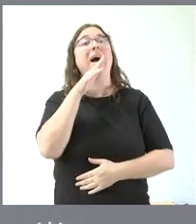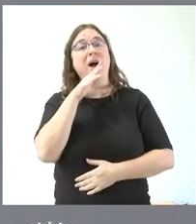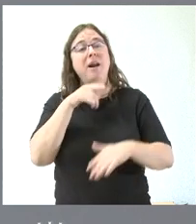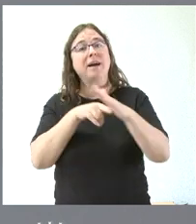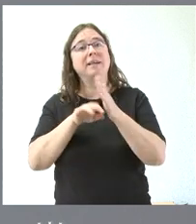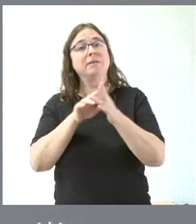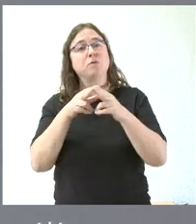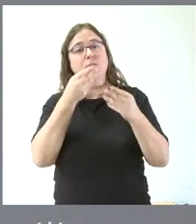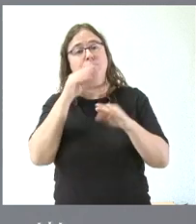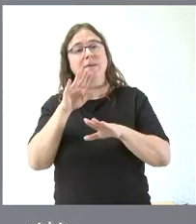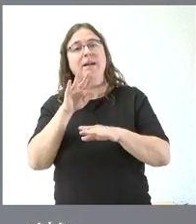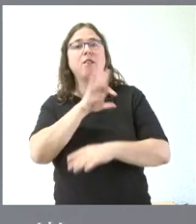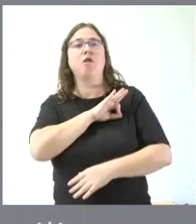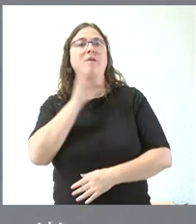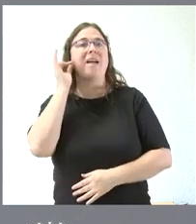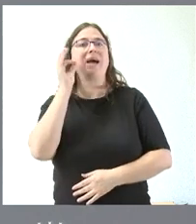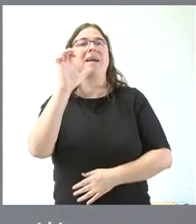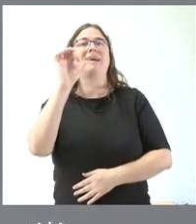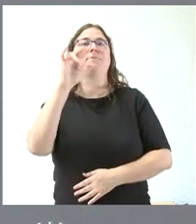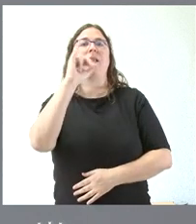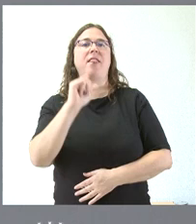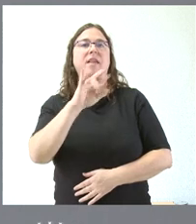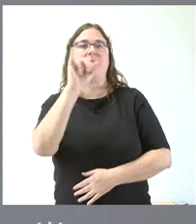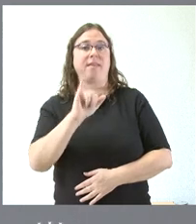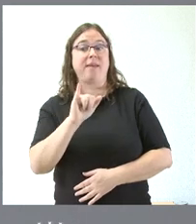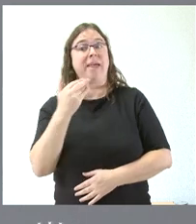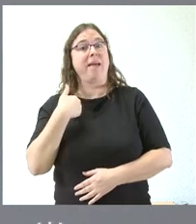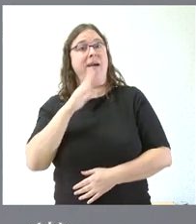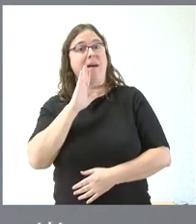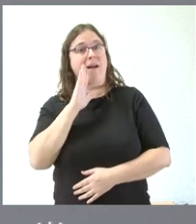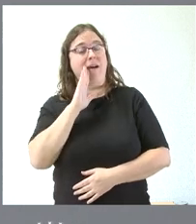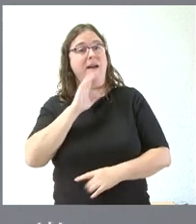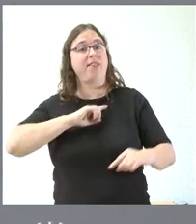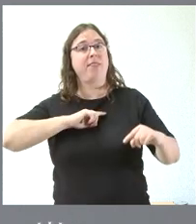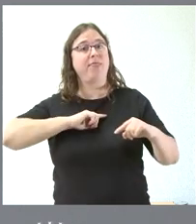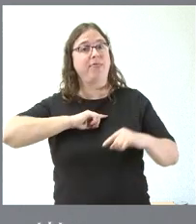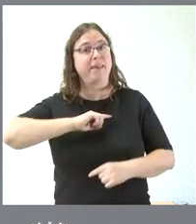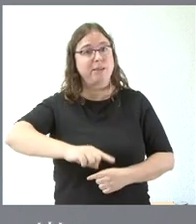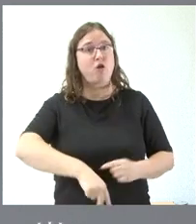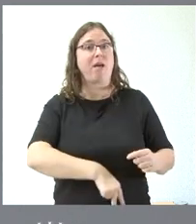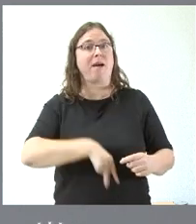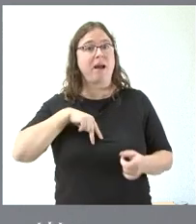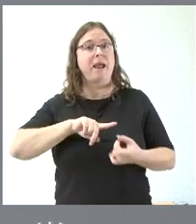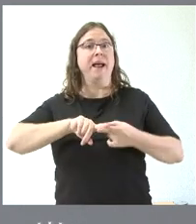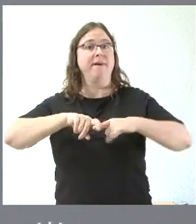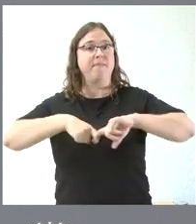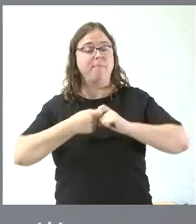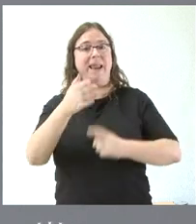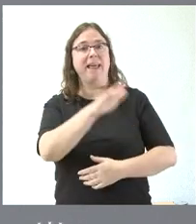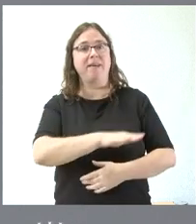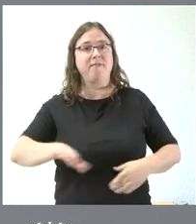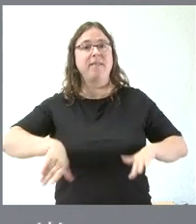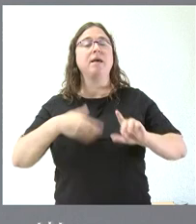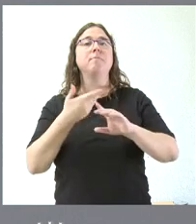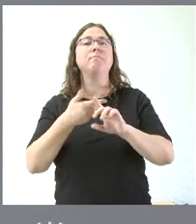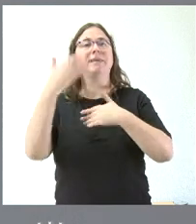por Doña Esperanza Vázquez boyero que a su vez era la directora general de familias infancia y atención